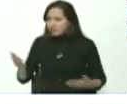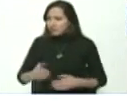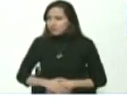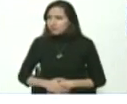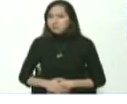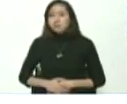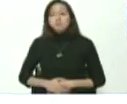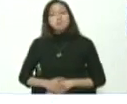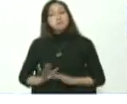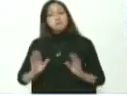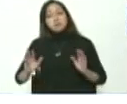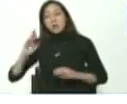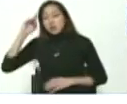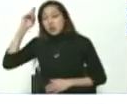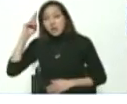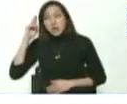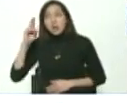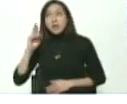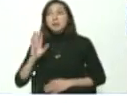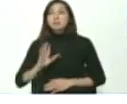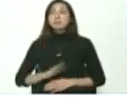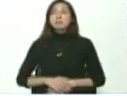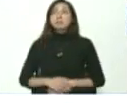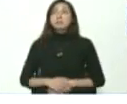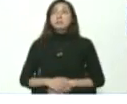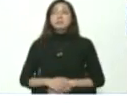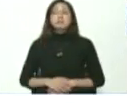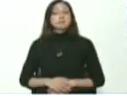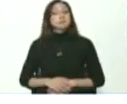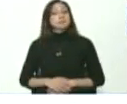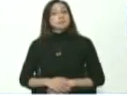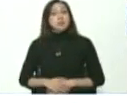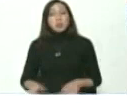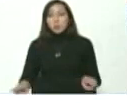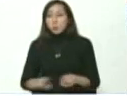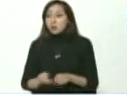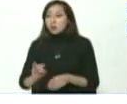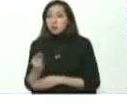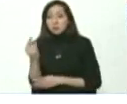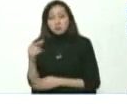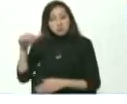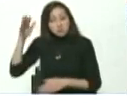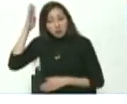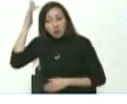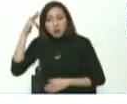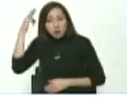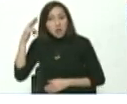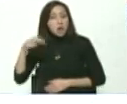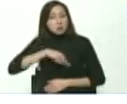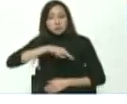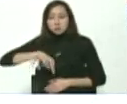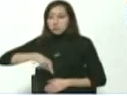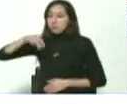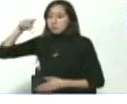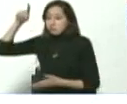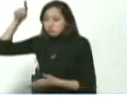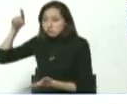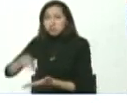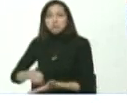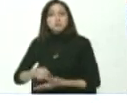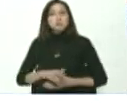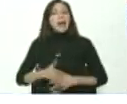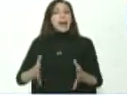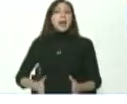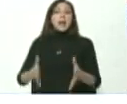los pies sobre la realidad, así ves, plantado, compadre. Aquí estamos plantados, para ganar